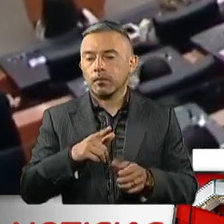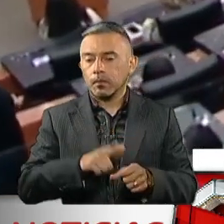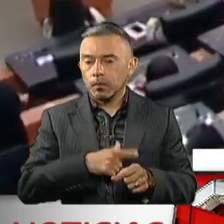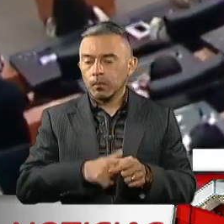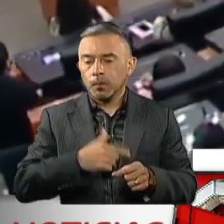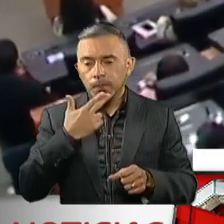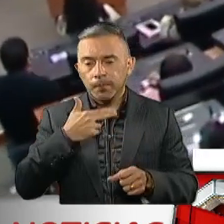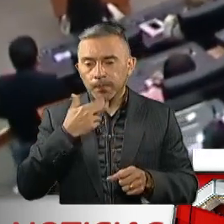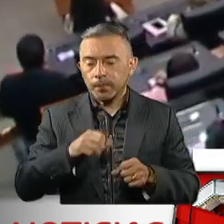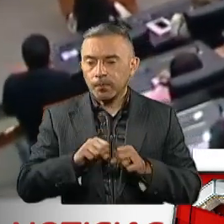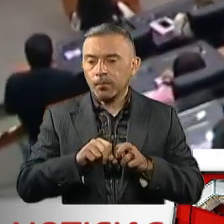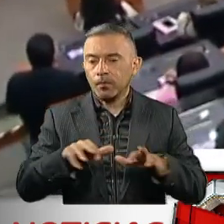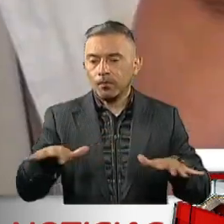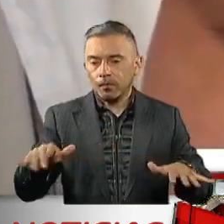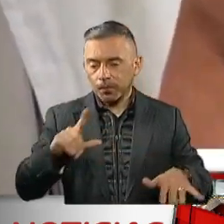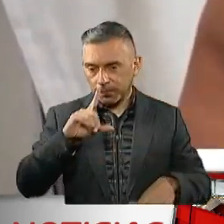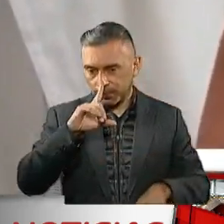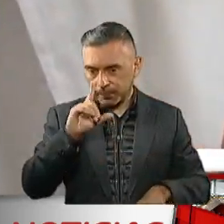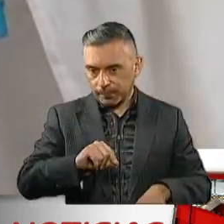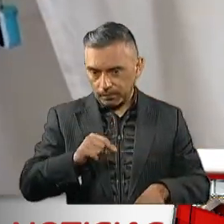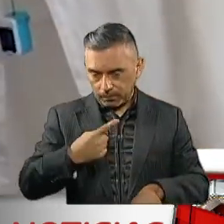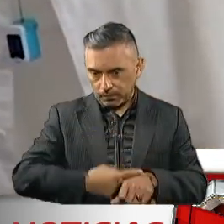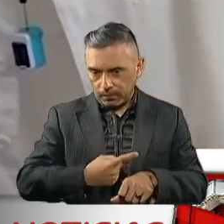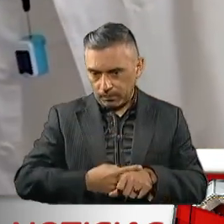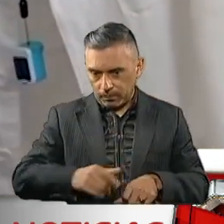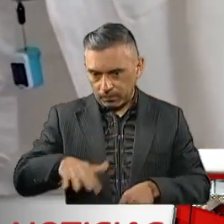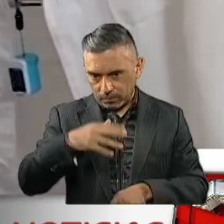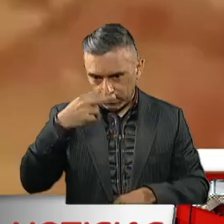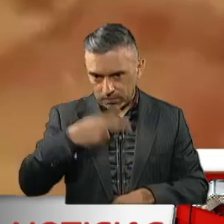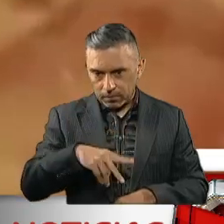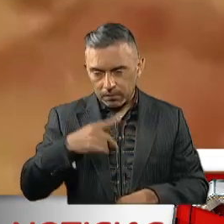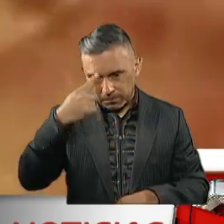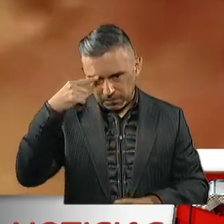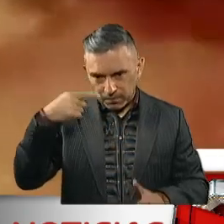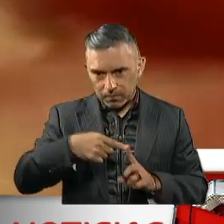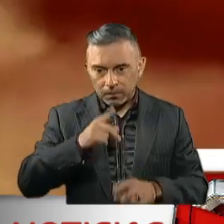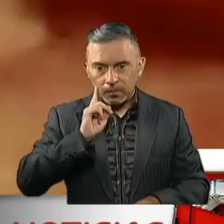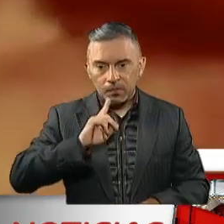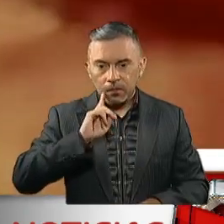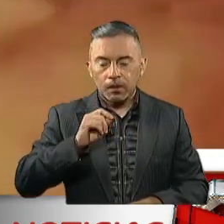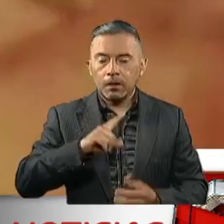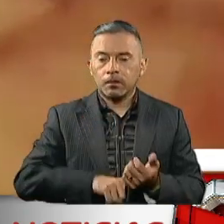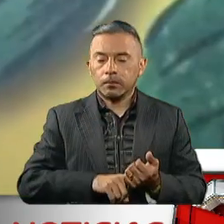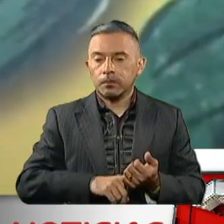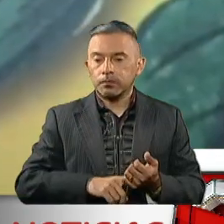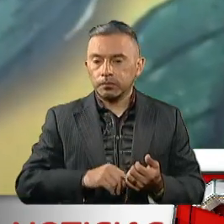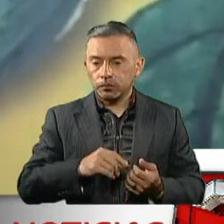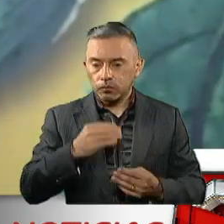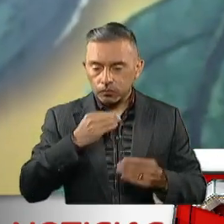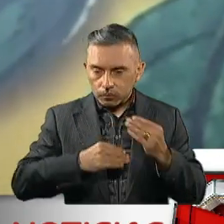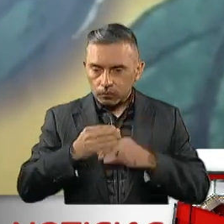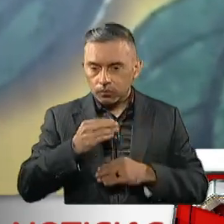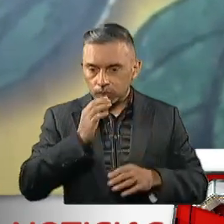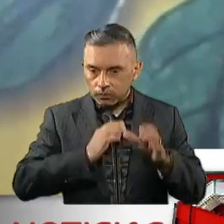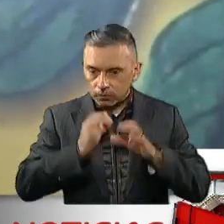México, dedicado a las mujeres, el cual busca fomentar la prevención de problemas de salud que genera la ingesta de alimentos